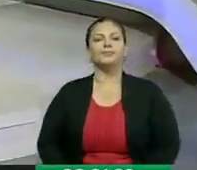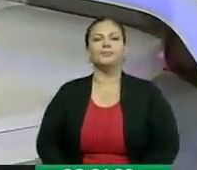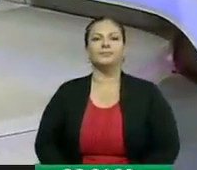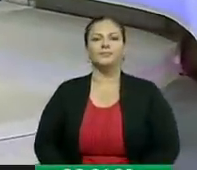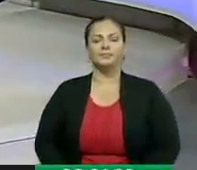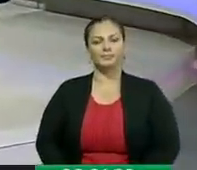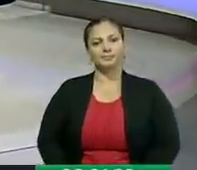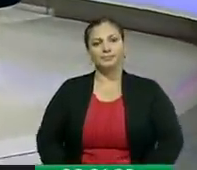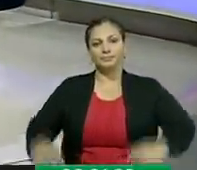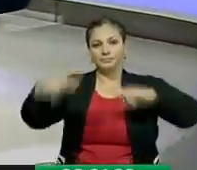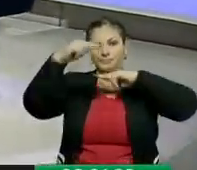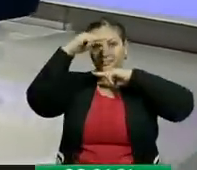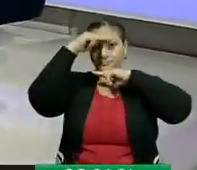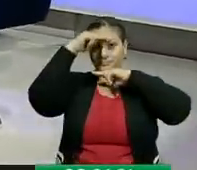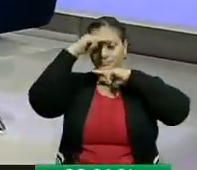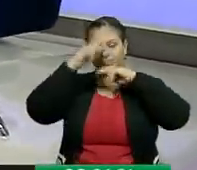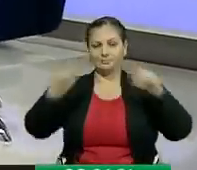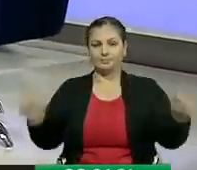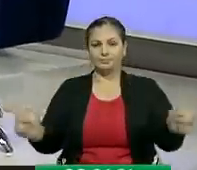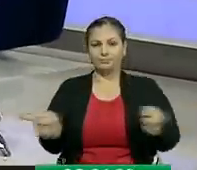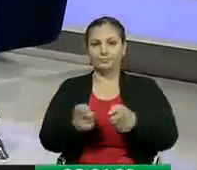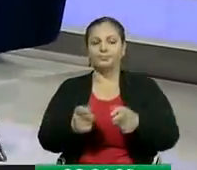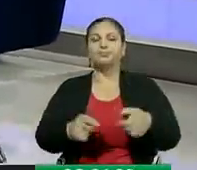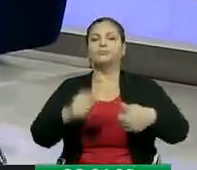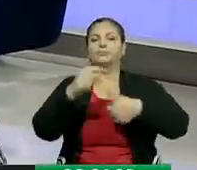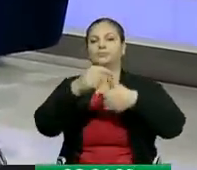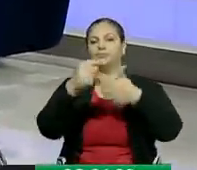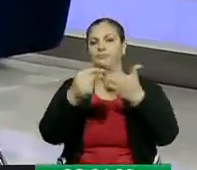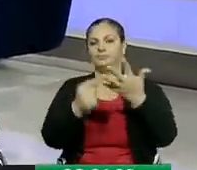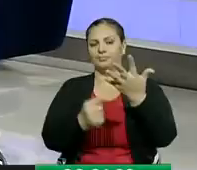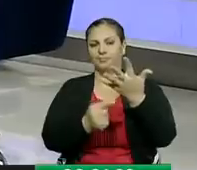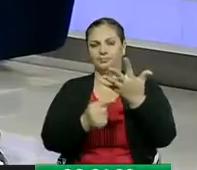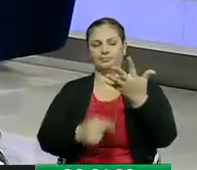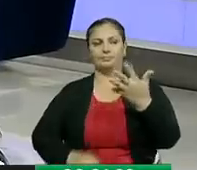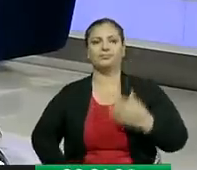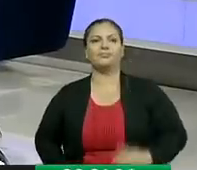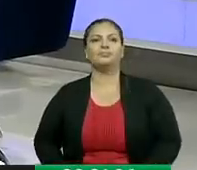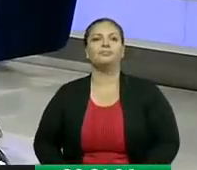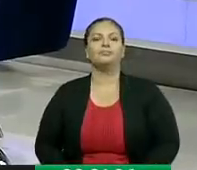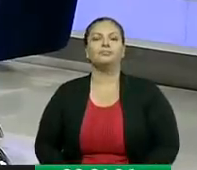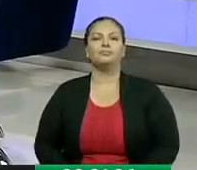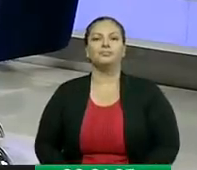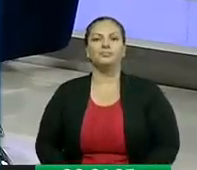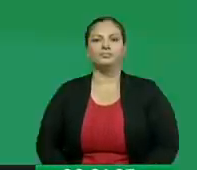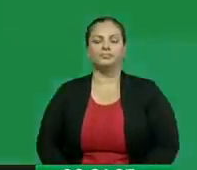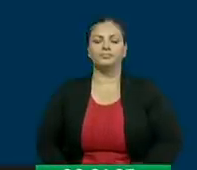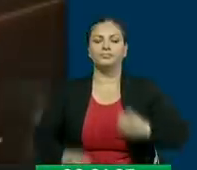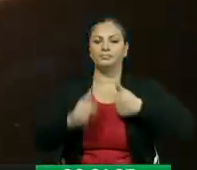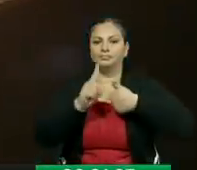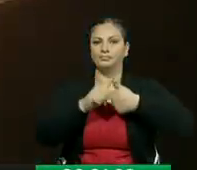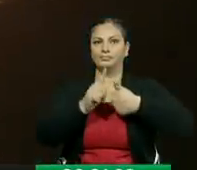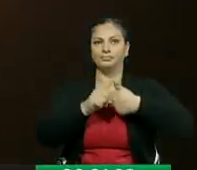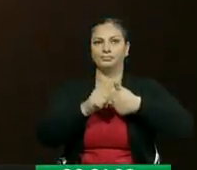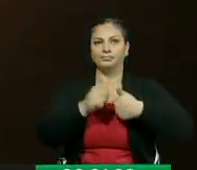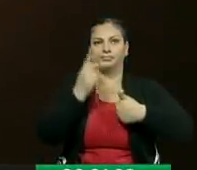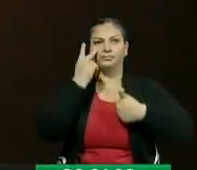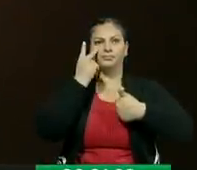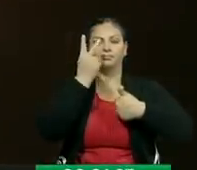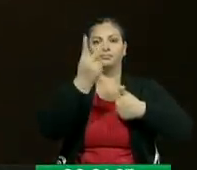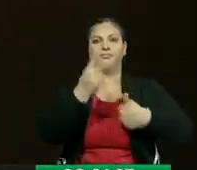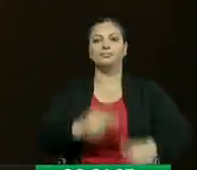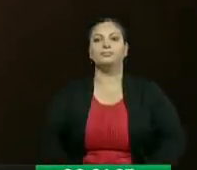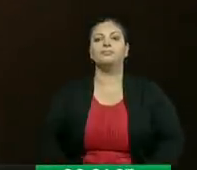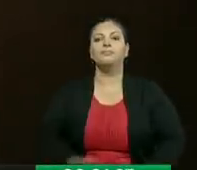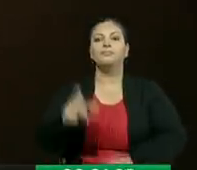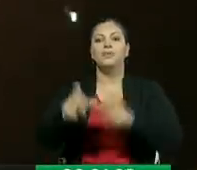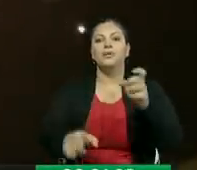Muy bien, y vamos con las 5 noticias más importantes de este día 14 de agosto. Y les contamos que carrozas fúnebres con 12